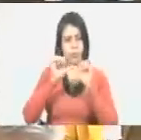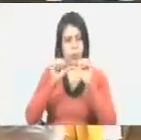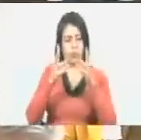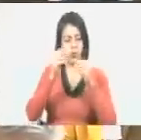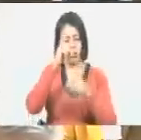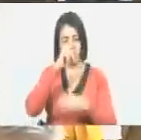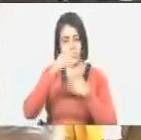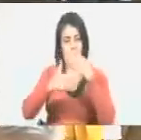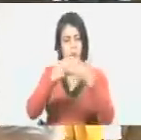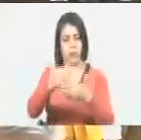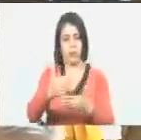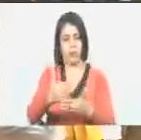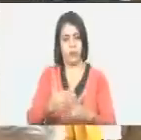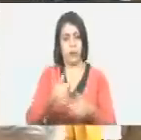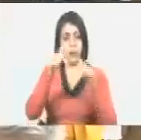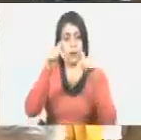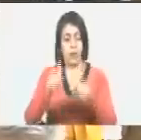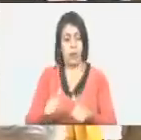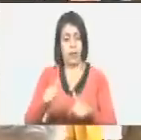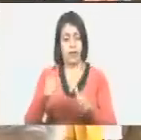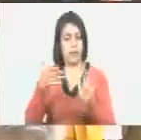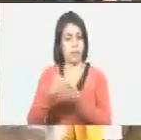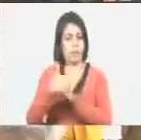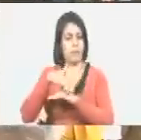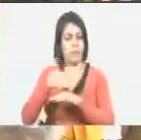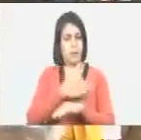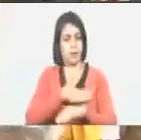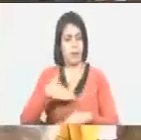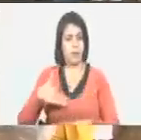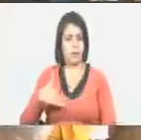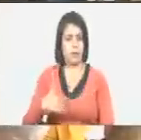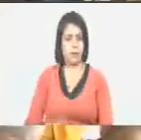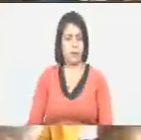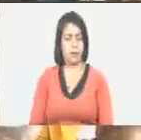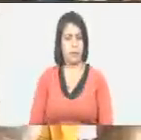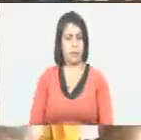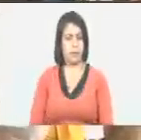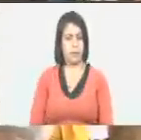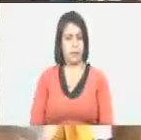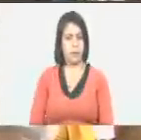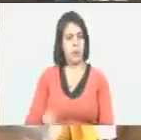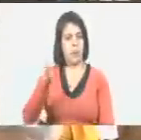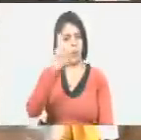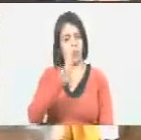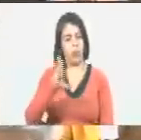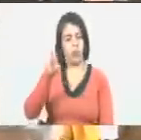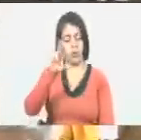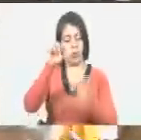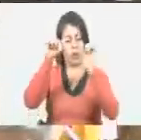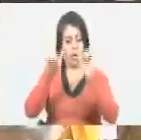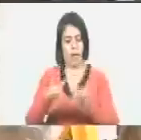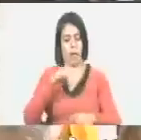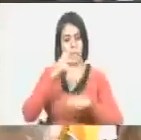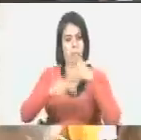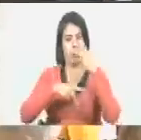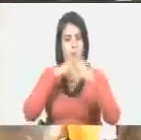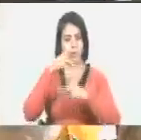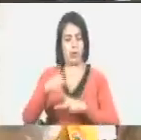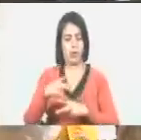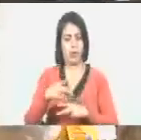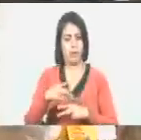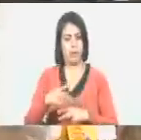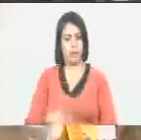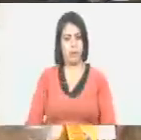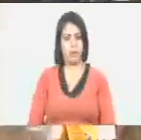tantos años. En ese marco, quisiera usar este escenario de la política